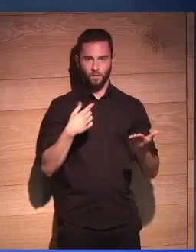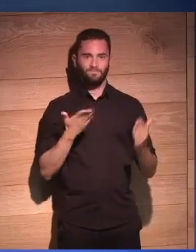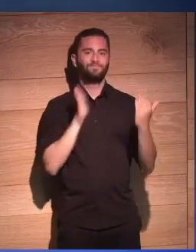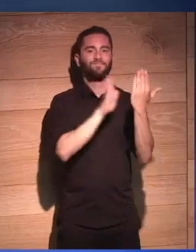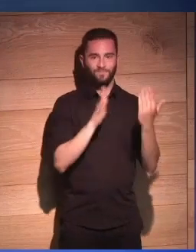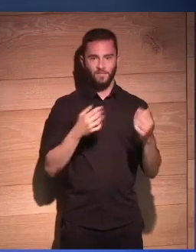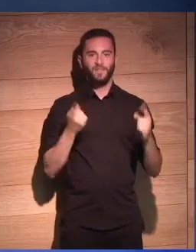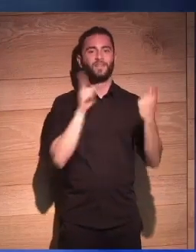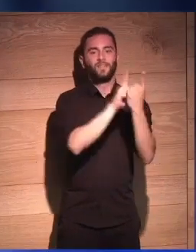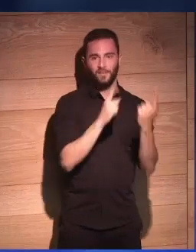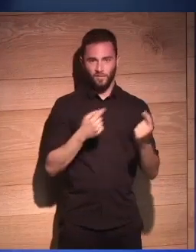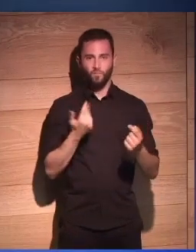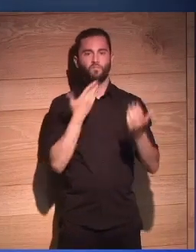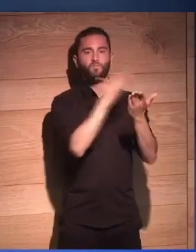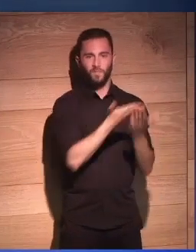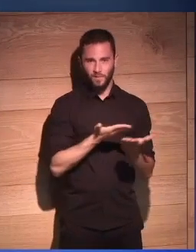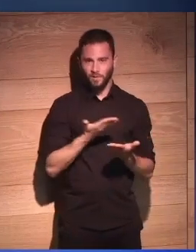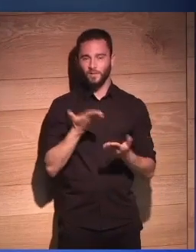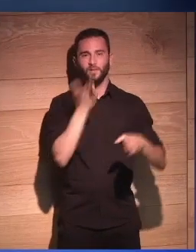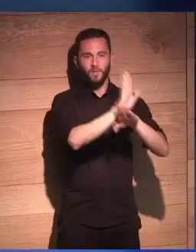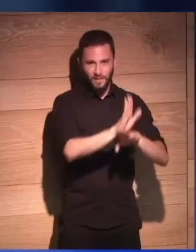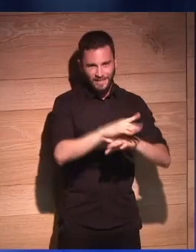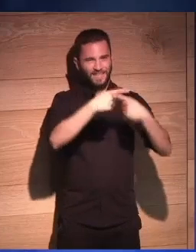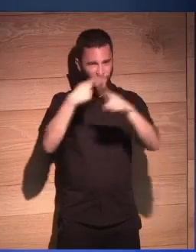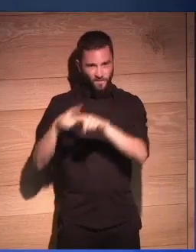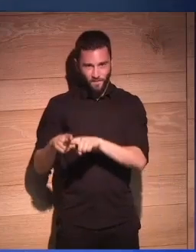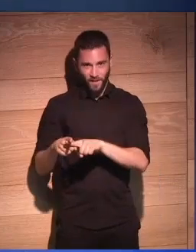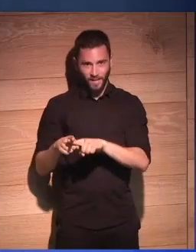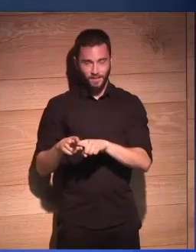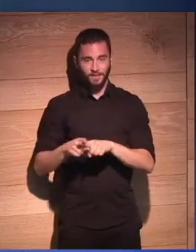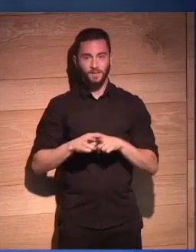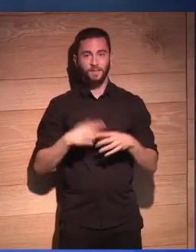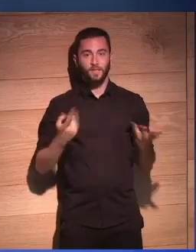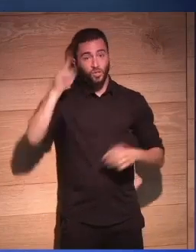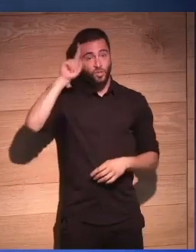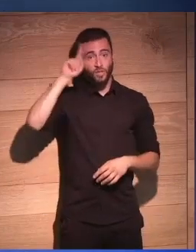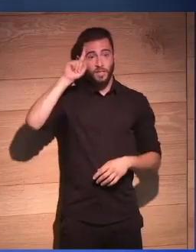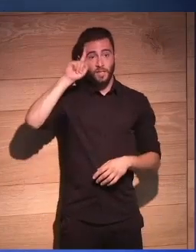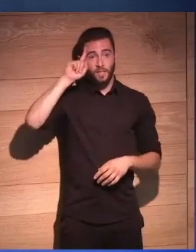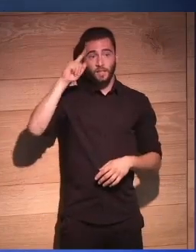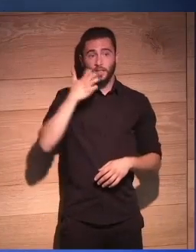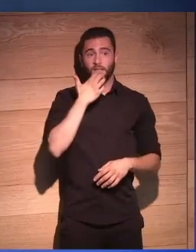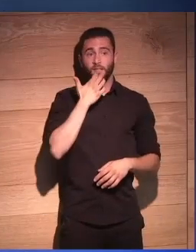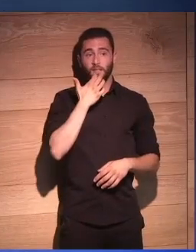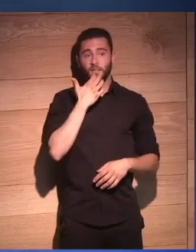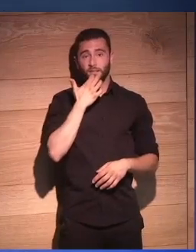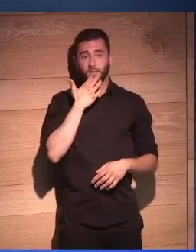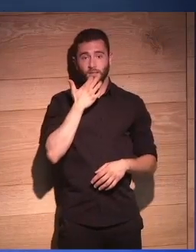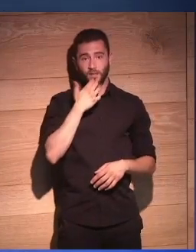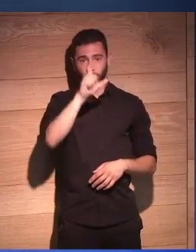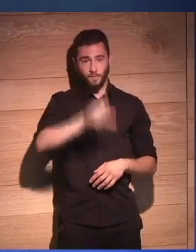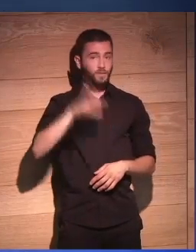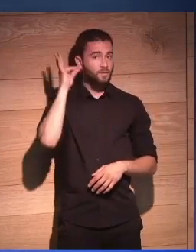o llegar con propuestas diferentes o cosas así. No sé si esta mujer, si es un, alguien de tu